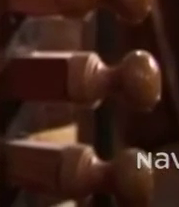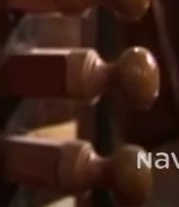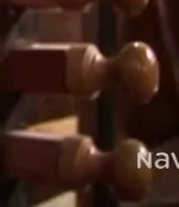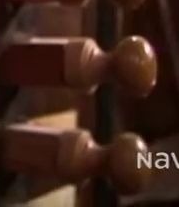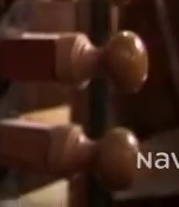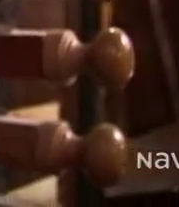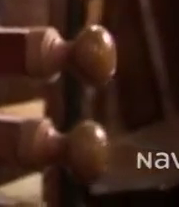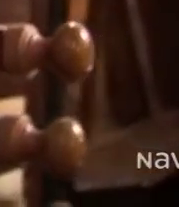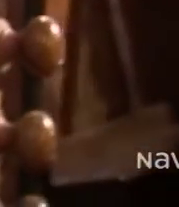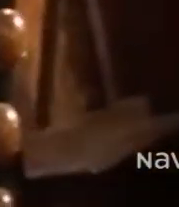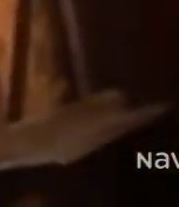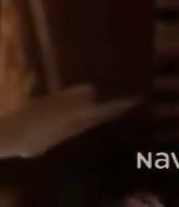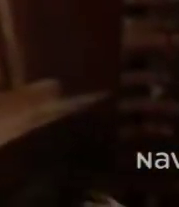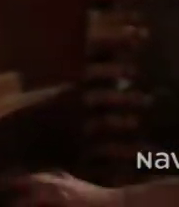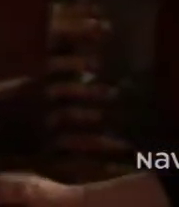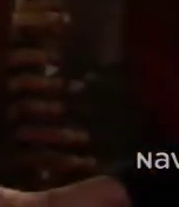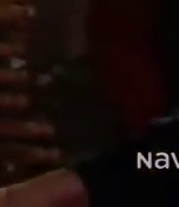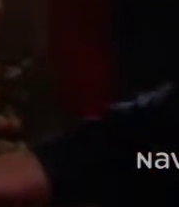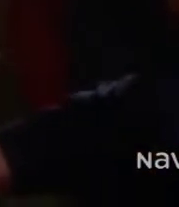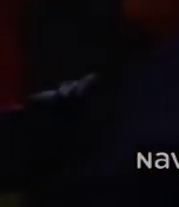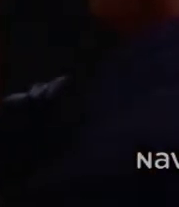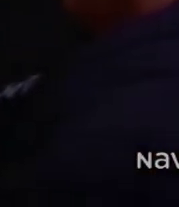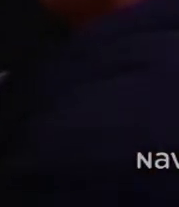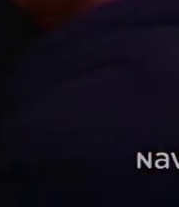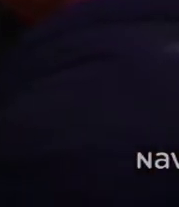tu imagen adorada